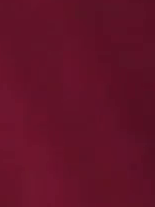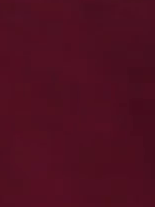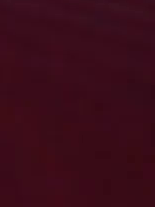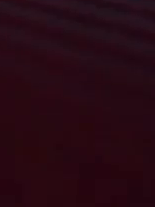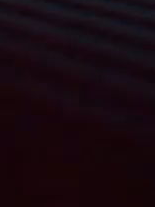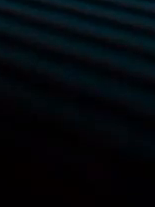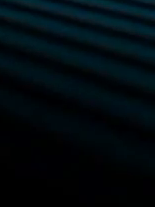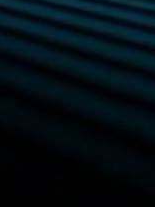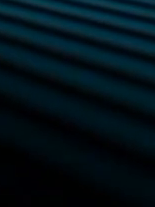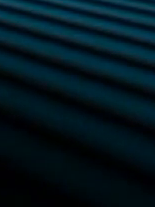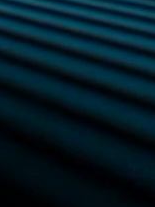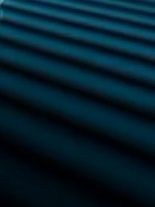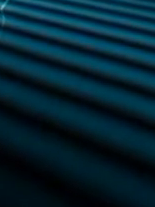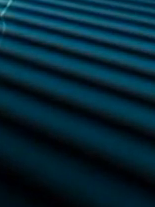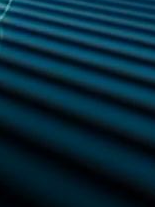México.